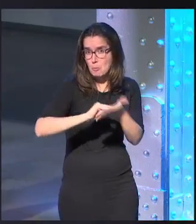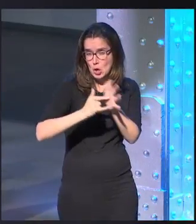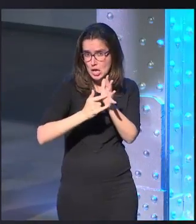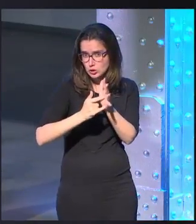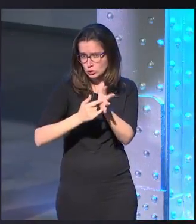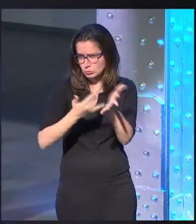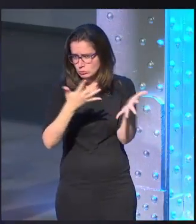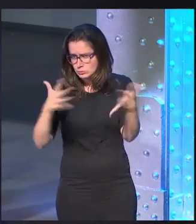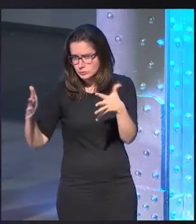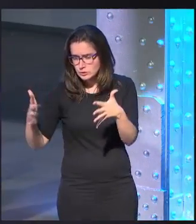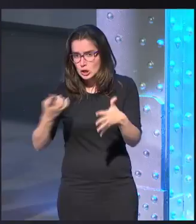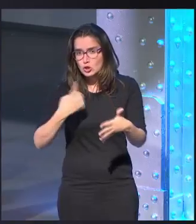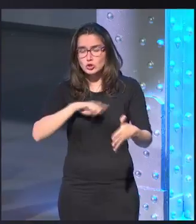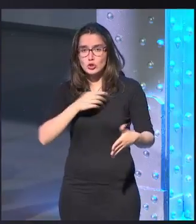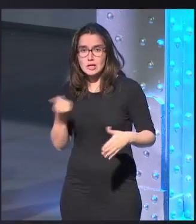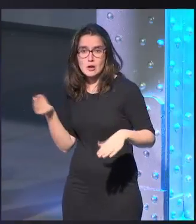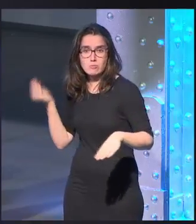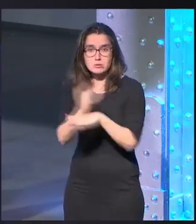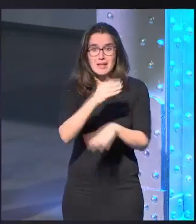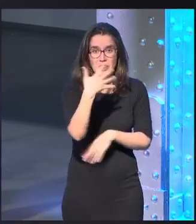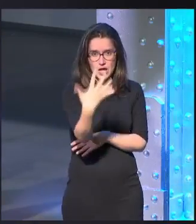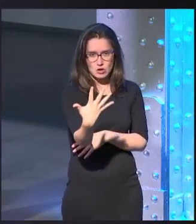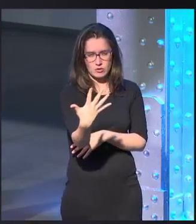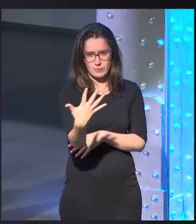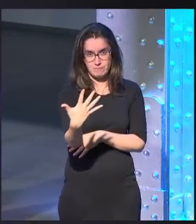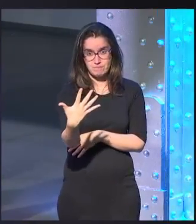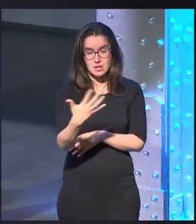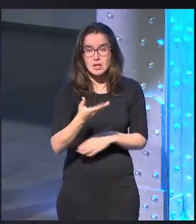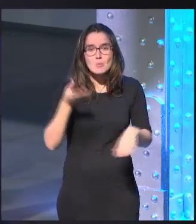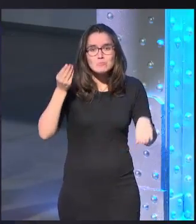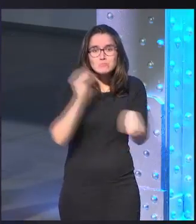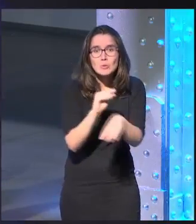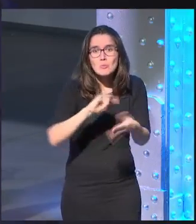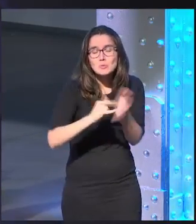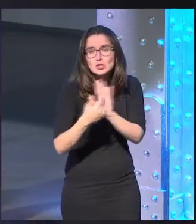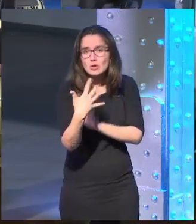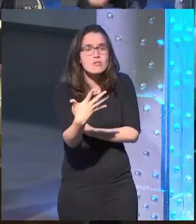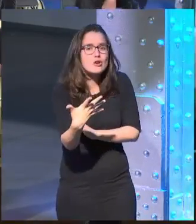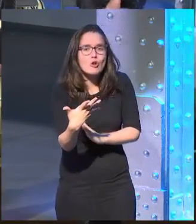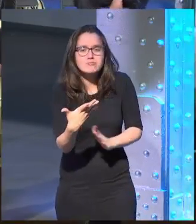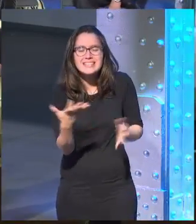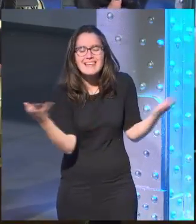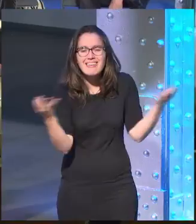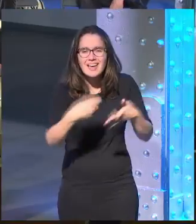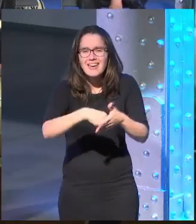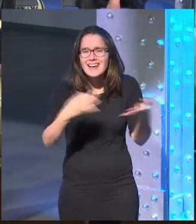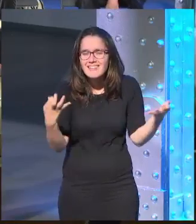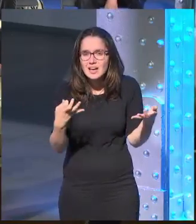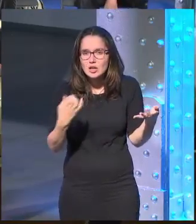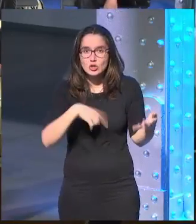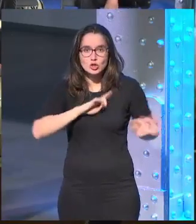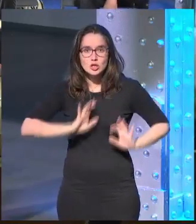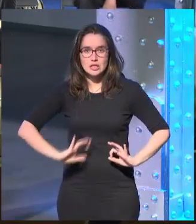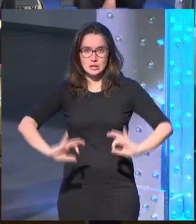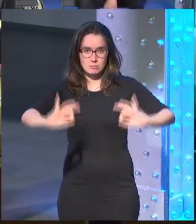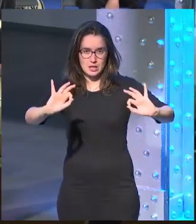e invertimos en 5. ¿En 5? Sí. Pues díganos, en esos 5, ¿qué ve usted? No, primero nosotros estamos